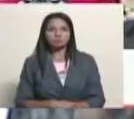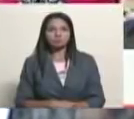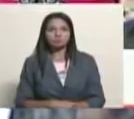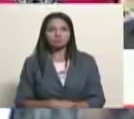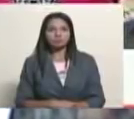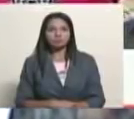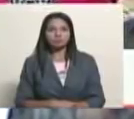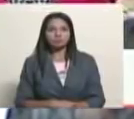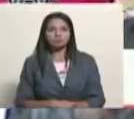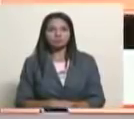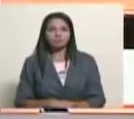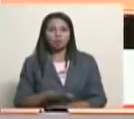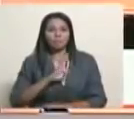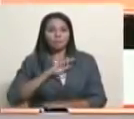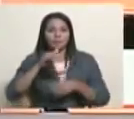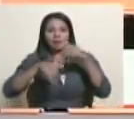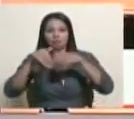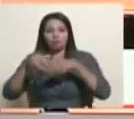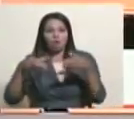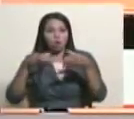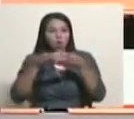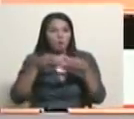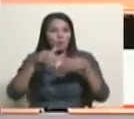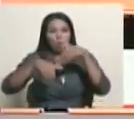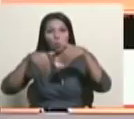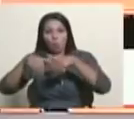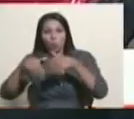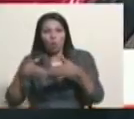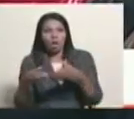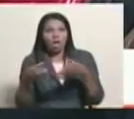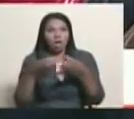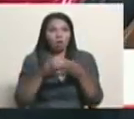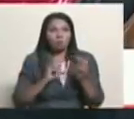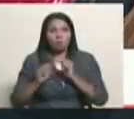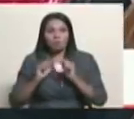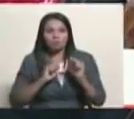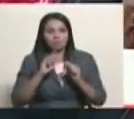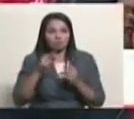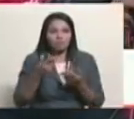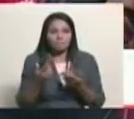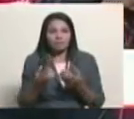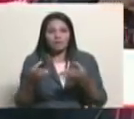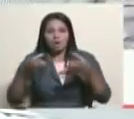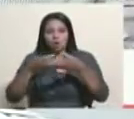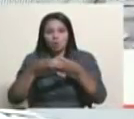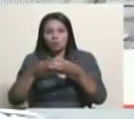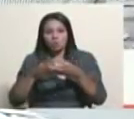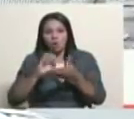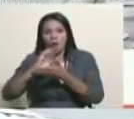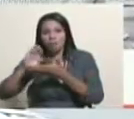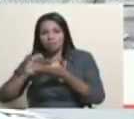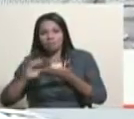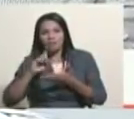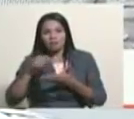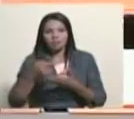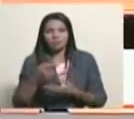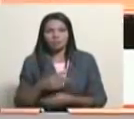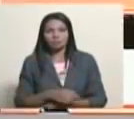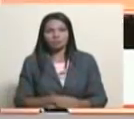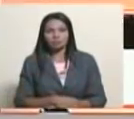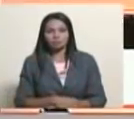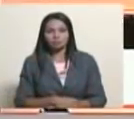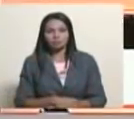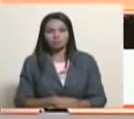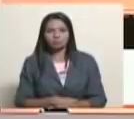Y la maquinaria electoral, el equipo organizativo, el equipo de movilización, el equipo de estrategia.